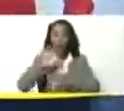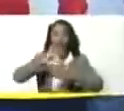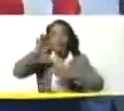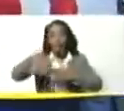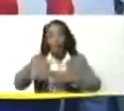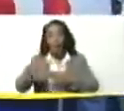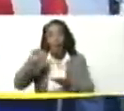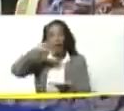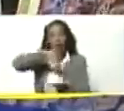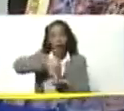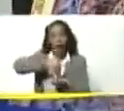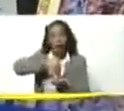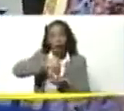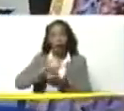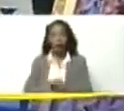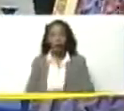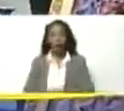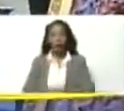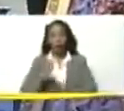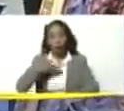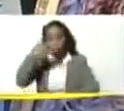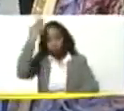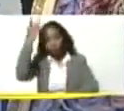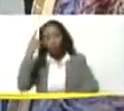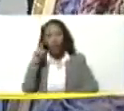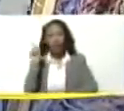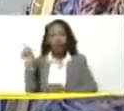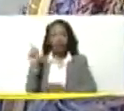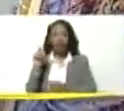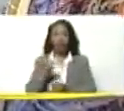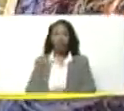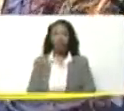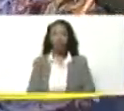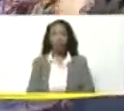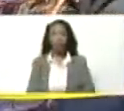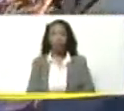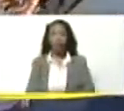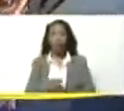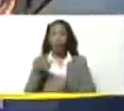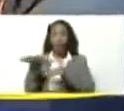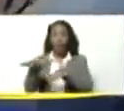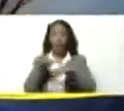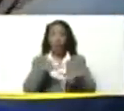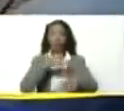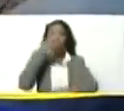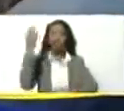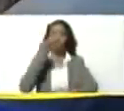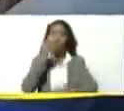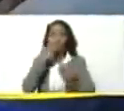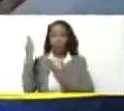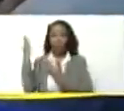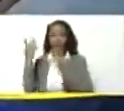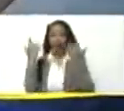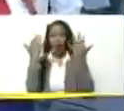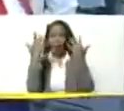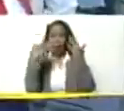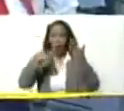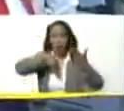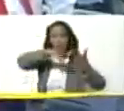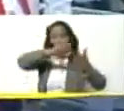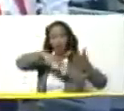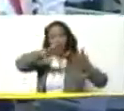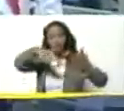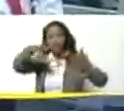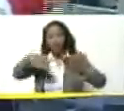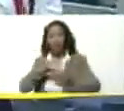Irán. Hermano, salam aleikum. Salam aleikum. Qué belleza, de verdad. Hecho a mano, presidente. Irán,